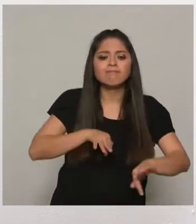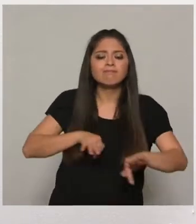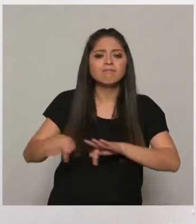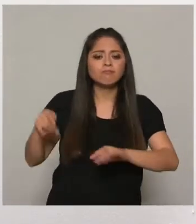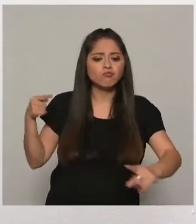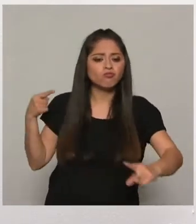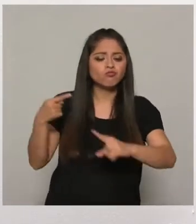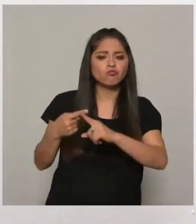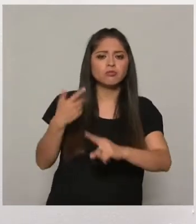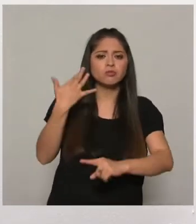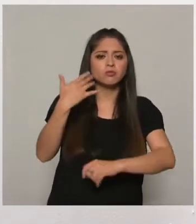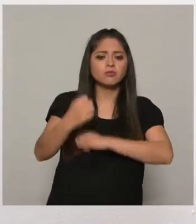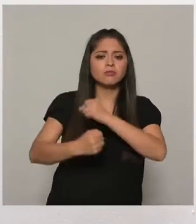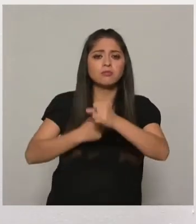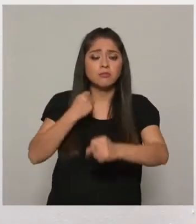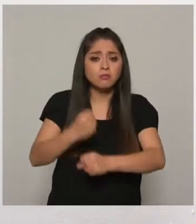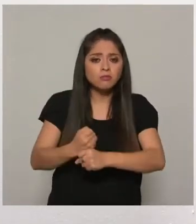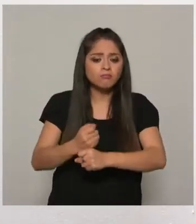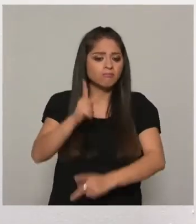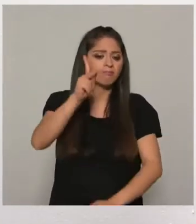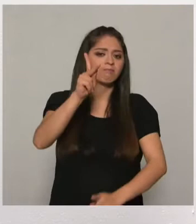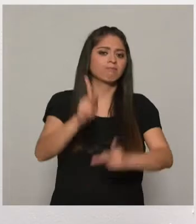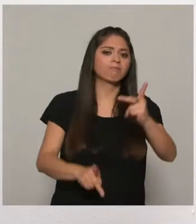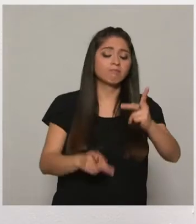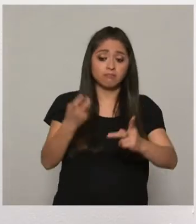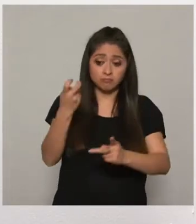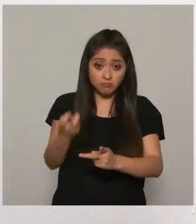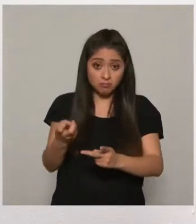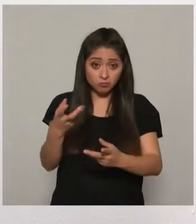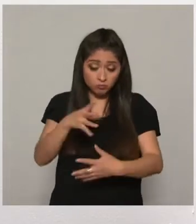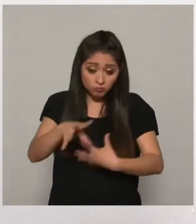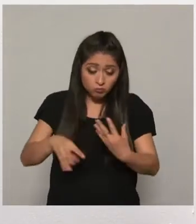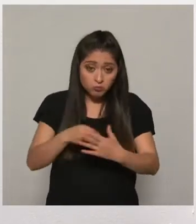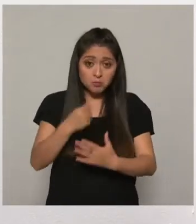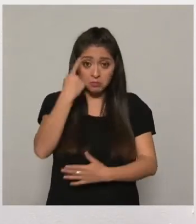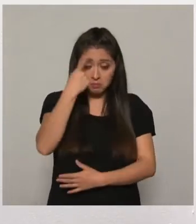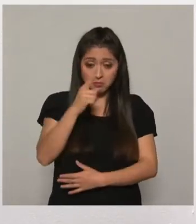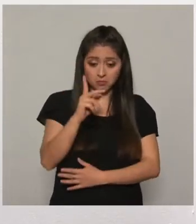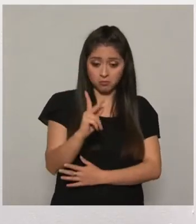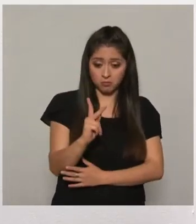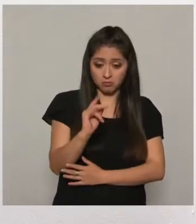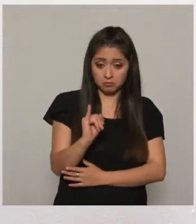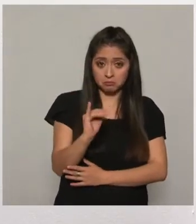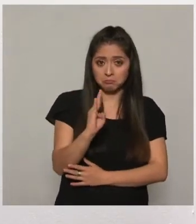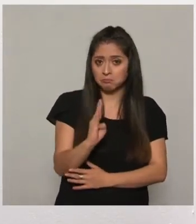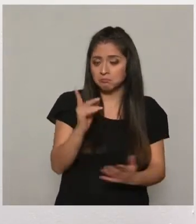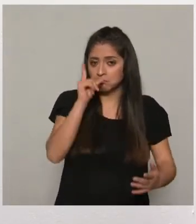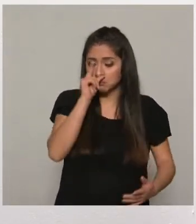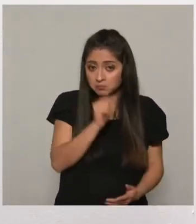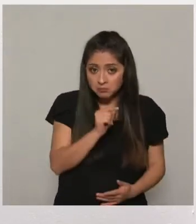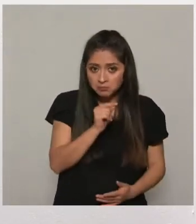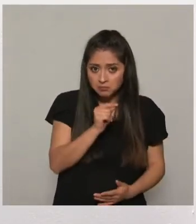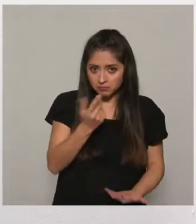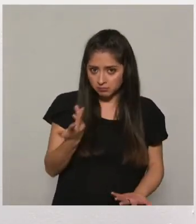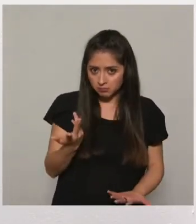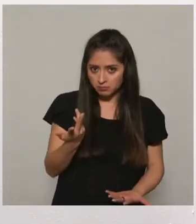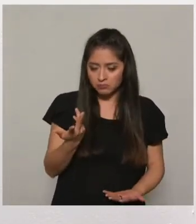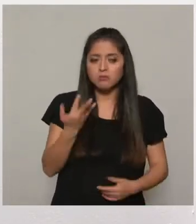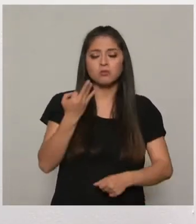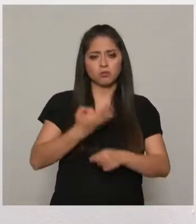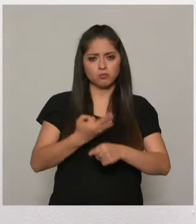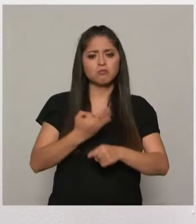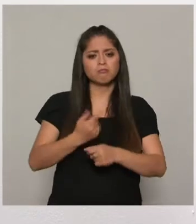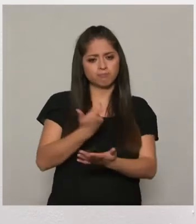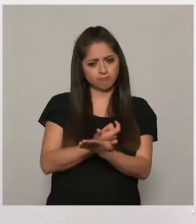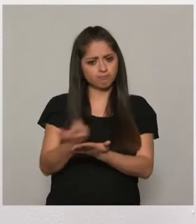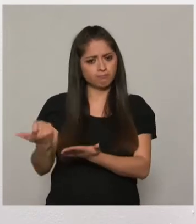50 años, esos 50 años pues ya no es un aporte para el Producto Interno Bruto, ¿no? Digo, vamos a ver que en este caso es un